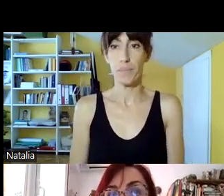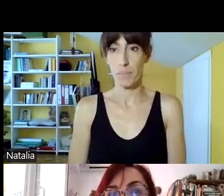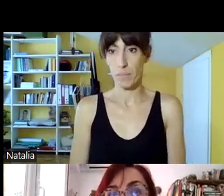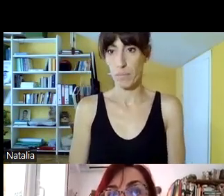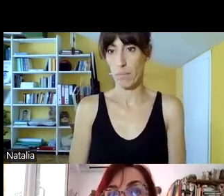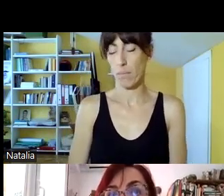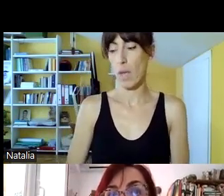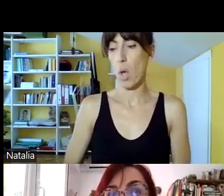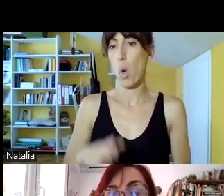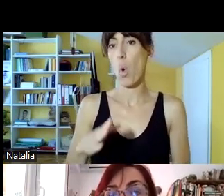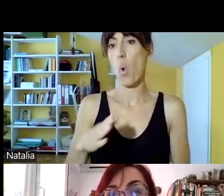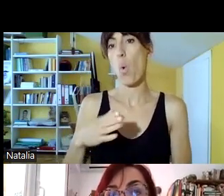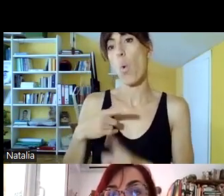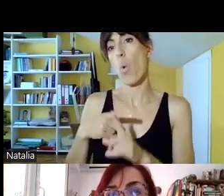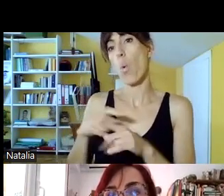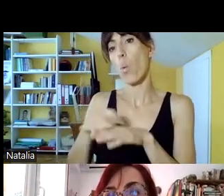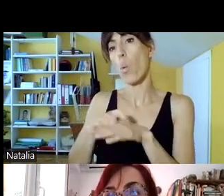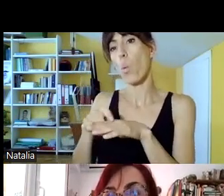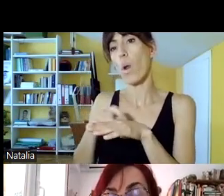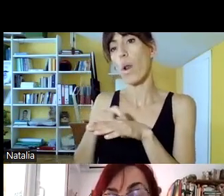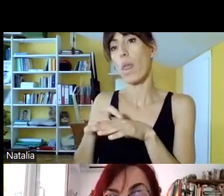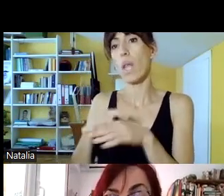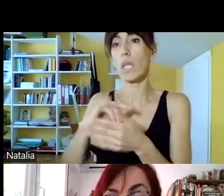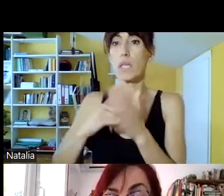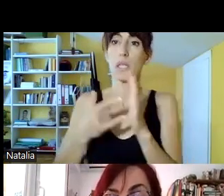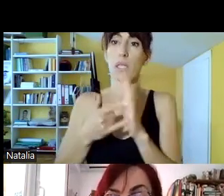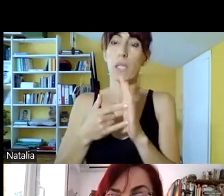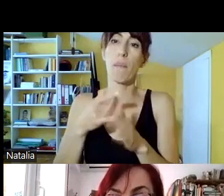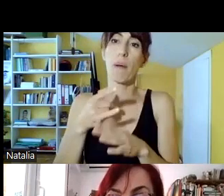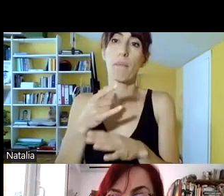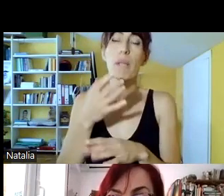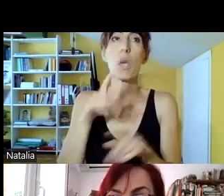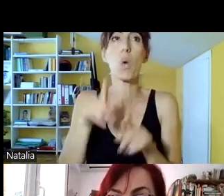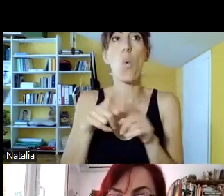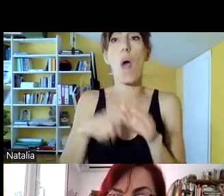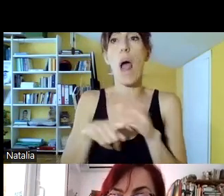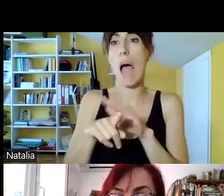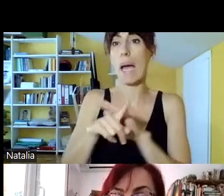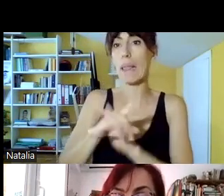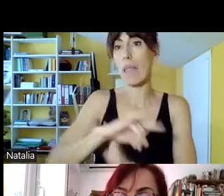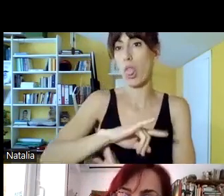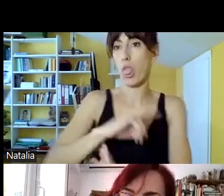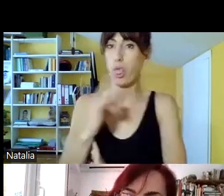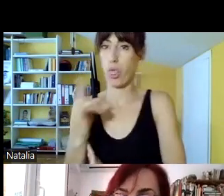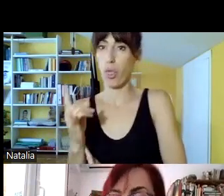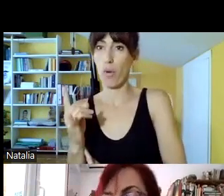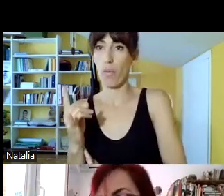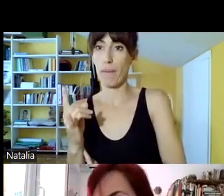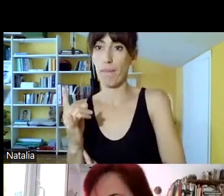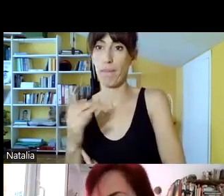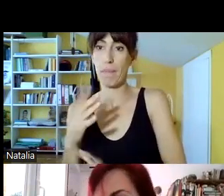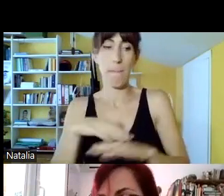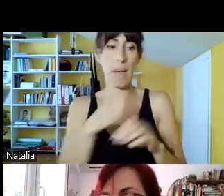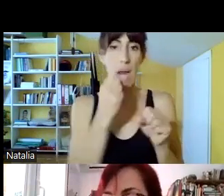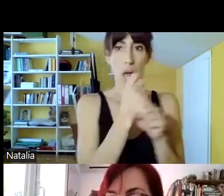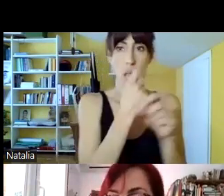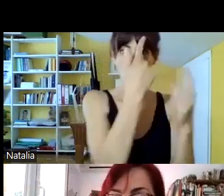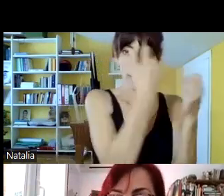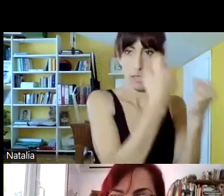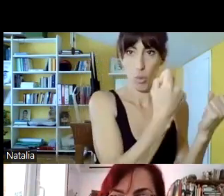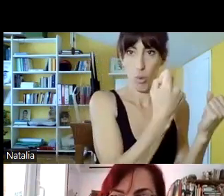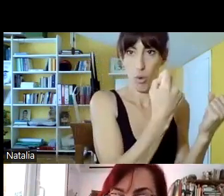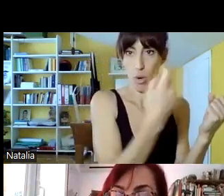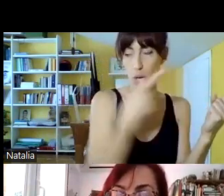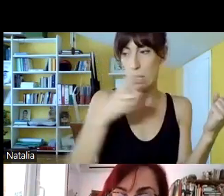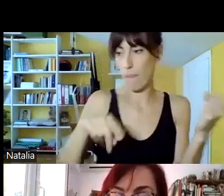que tenemos muchas veces en el sistema sanitario de trabajar de agentes dobles, ¿no? De tener que trabajar para la institución y a la vez y